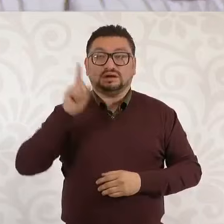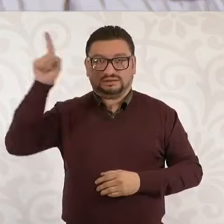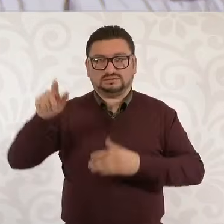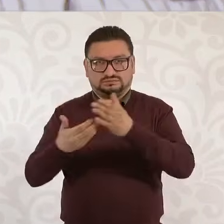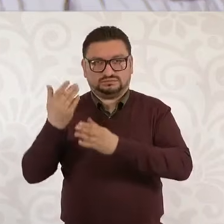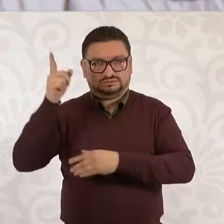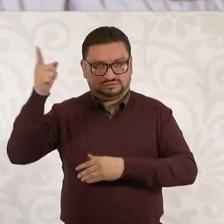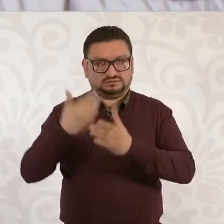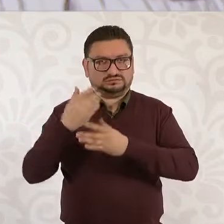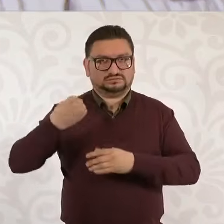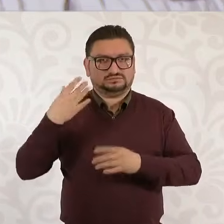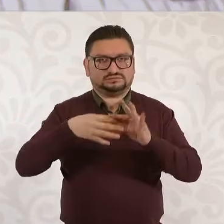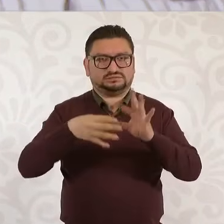sí.